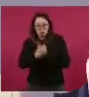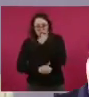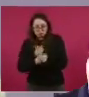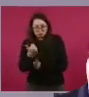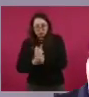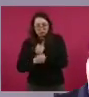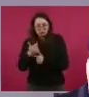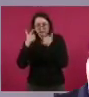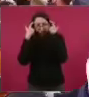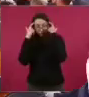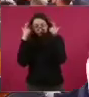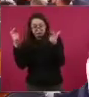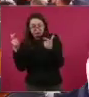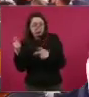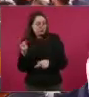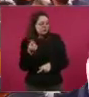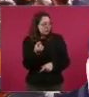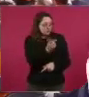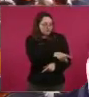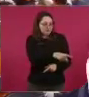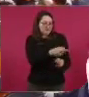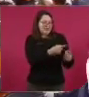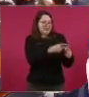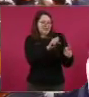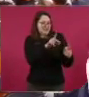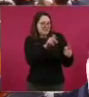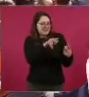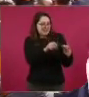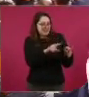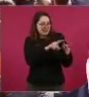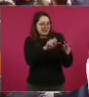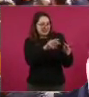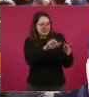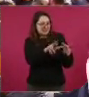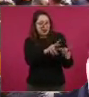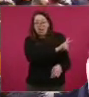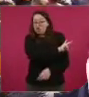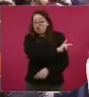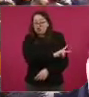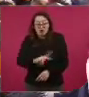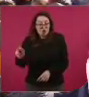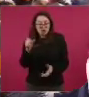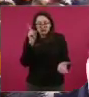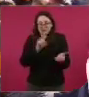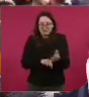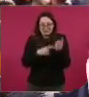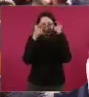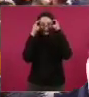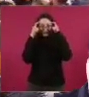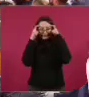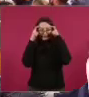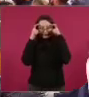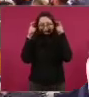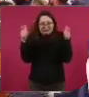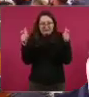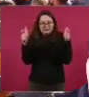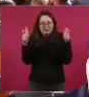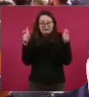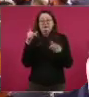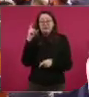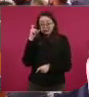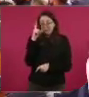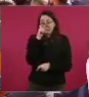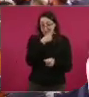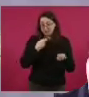y el general también, el almirante también lo sabe, y Leti. Todos sabemos que el estrés es